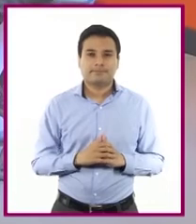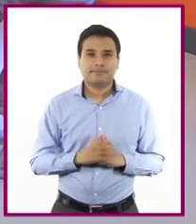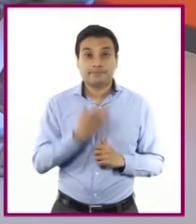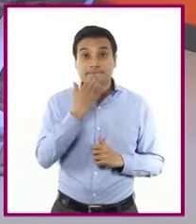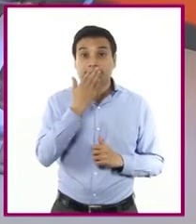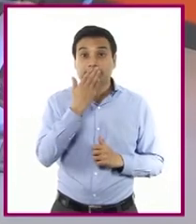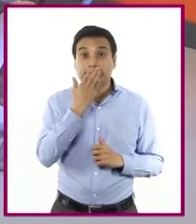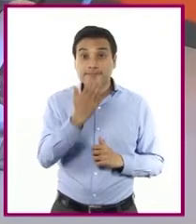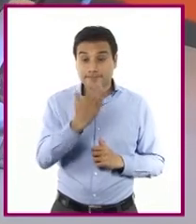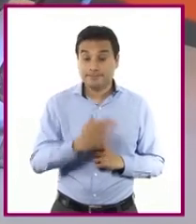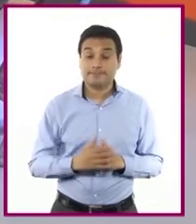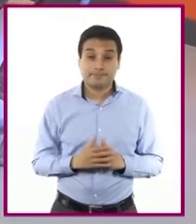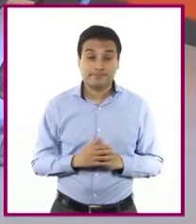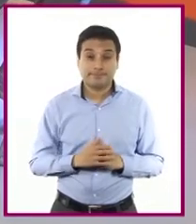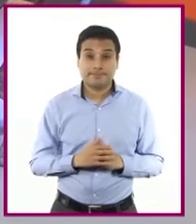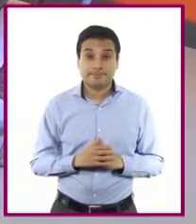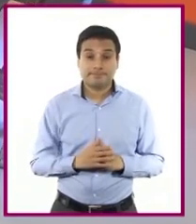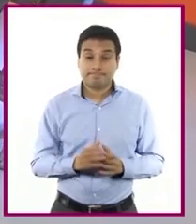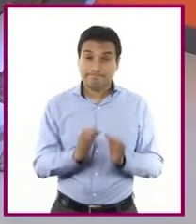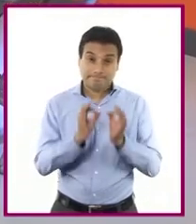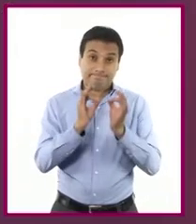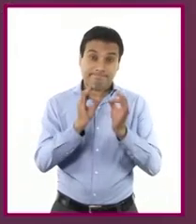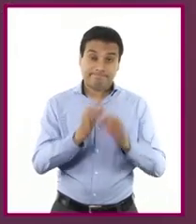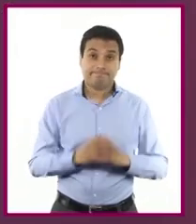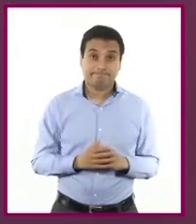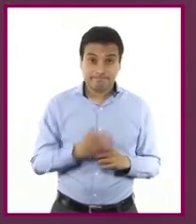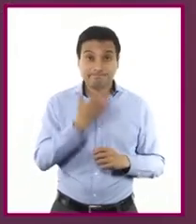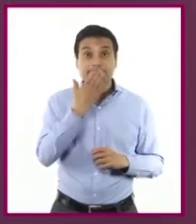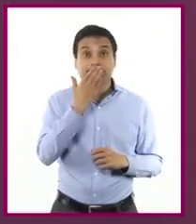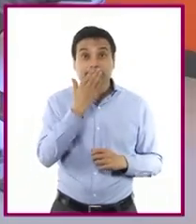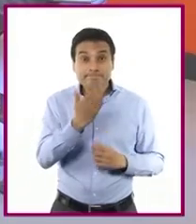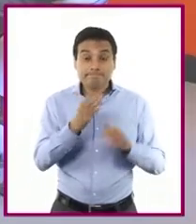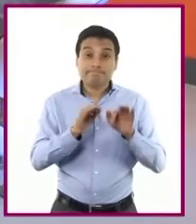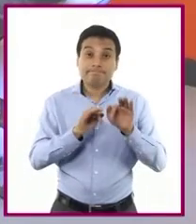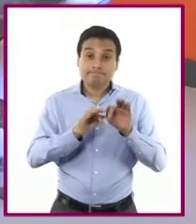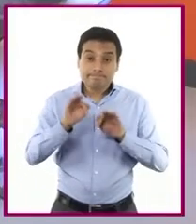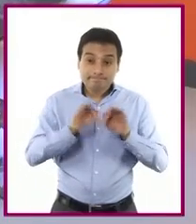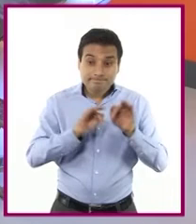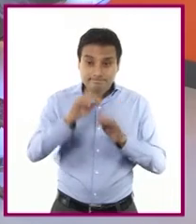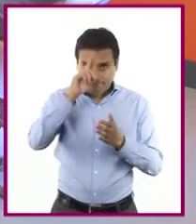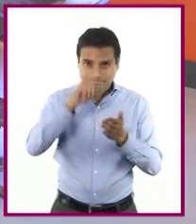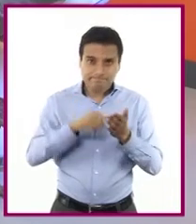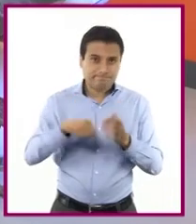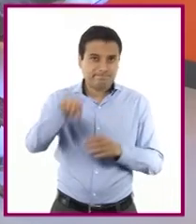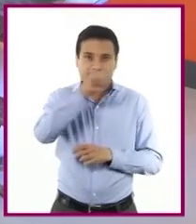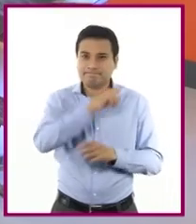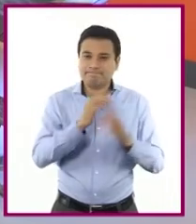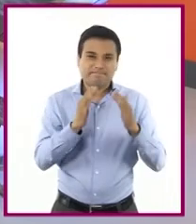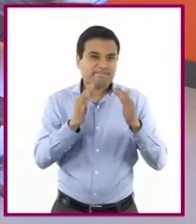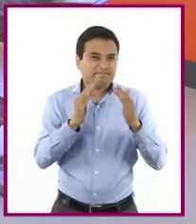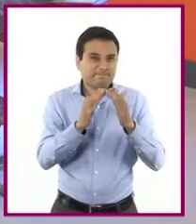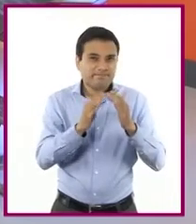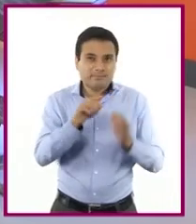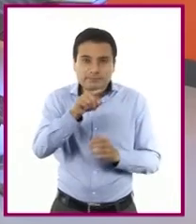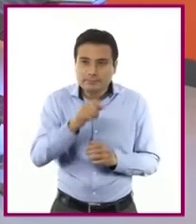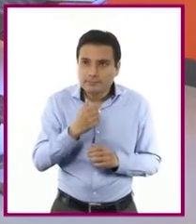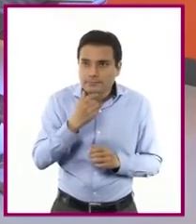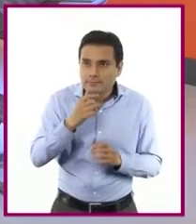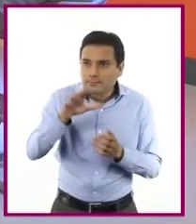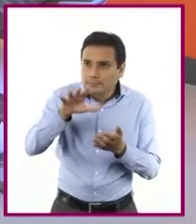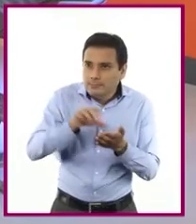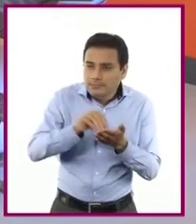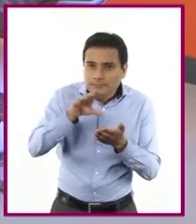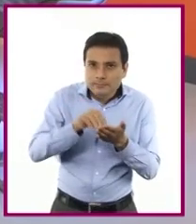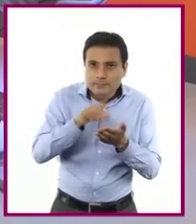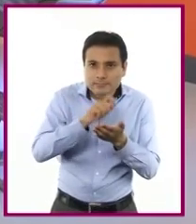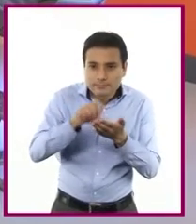Muy bien, Vanessa. ¡Excelente! Buen trabajo de todos. Estoy seguro que en casa han tomado nota de todas estas